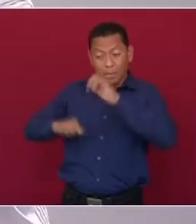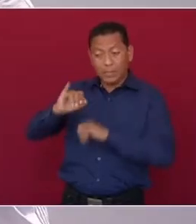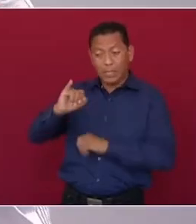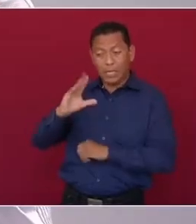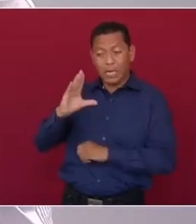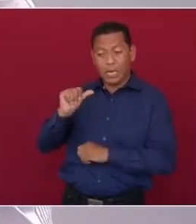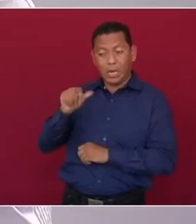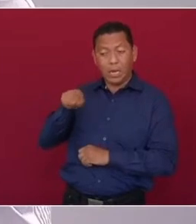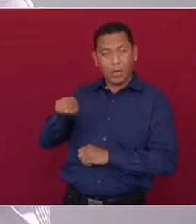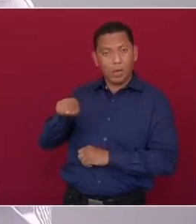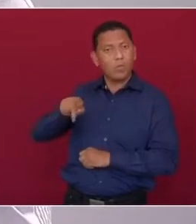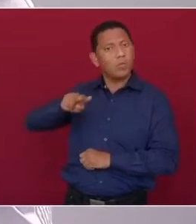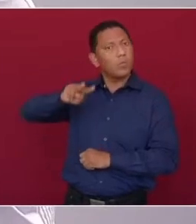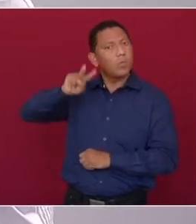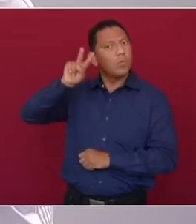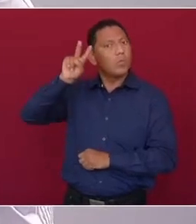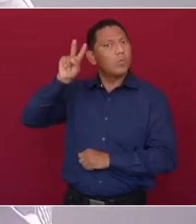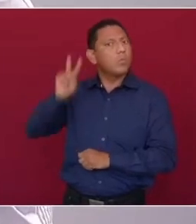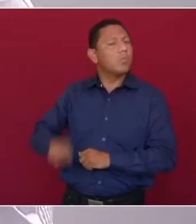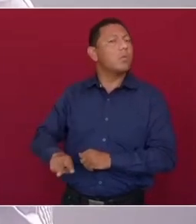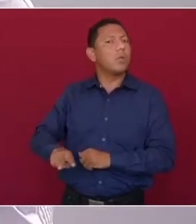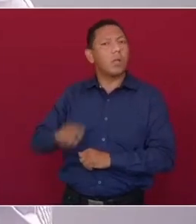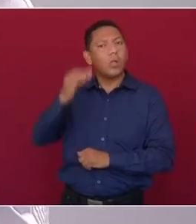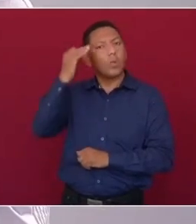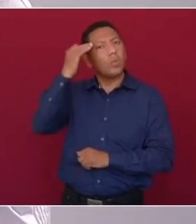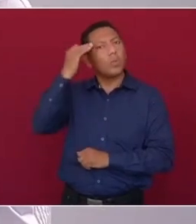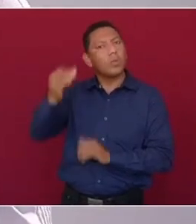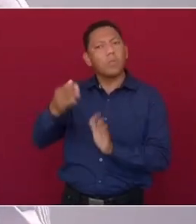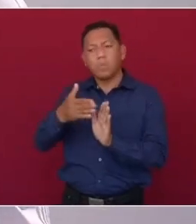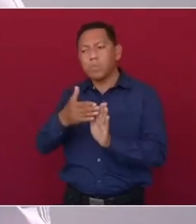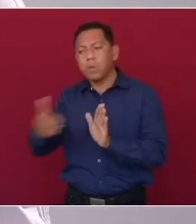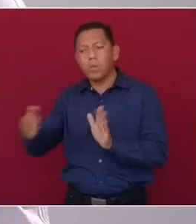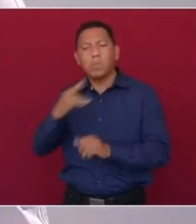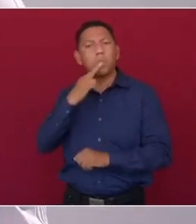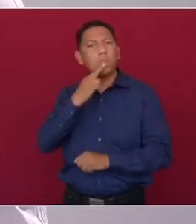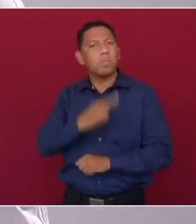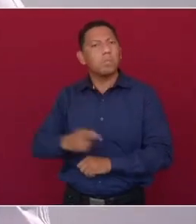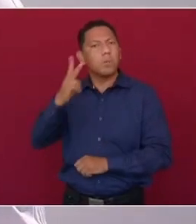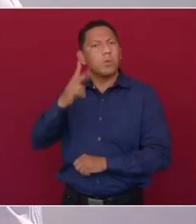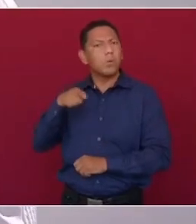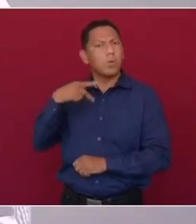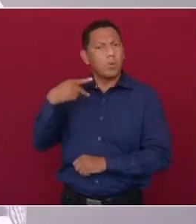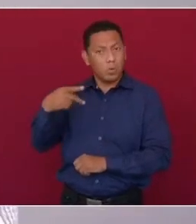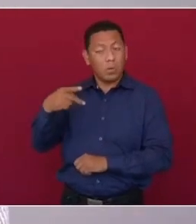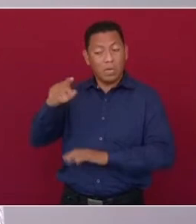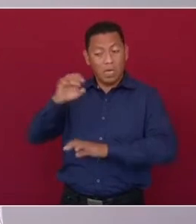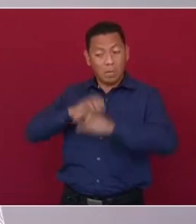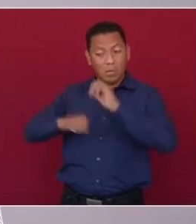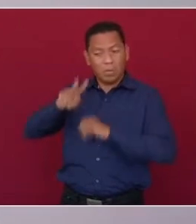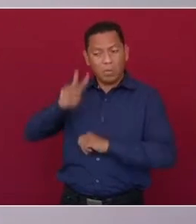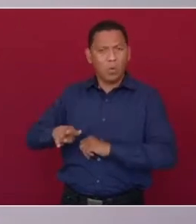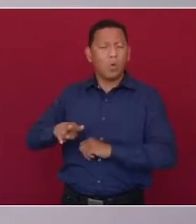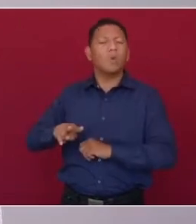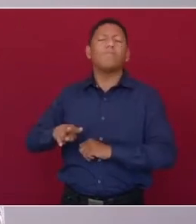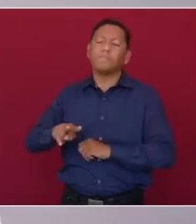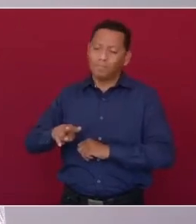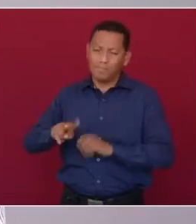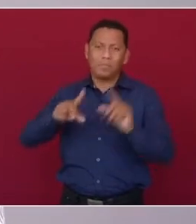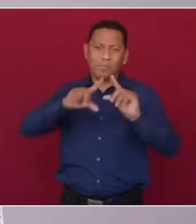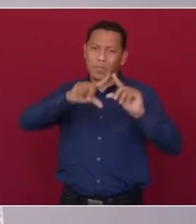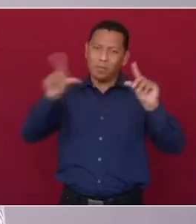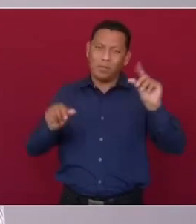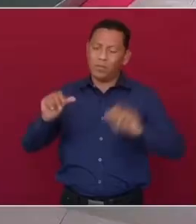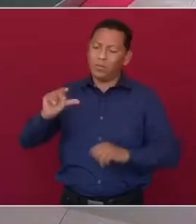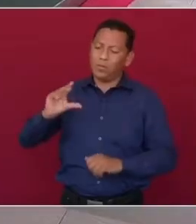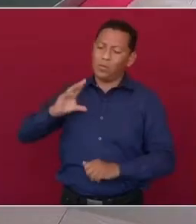está en su mejor momento, una empresa que es orgullo